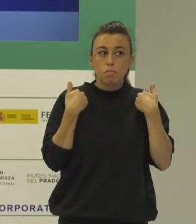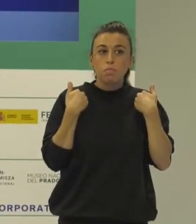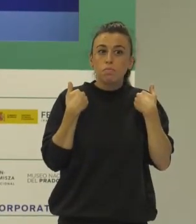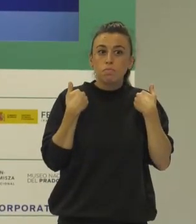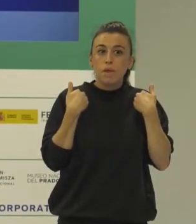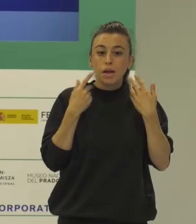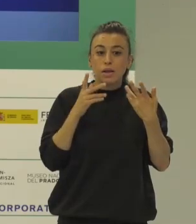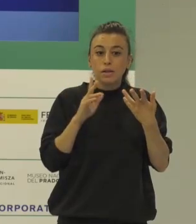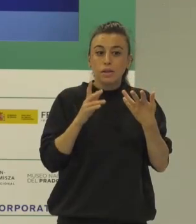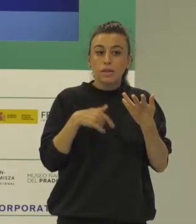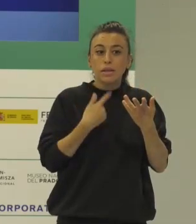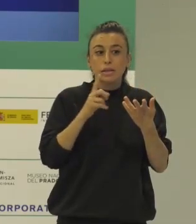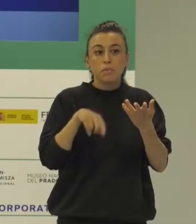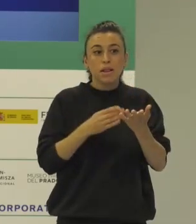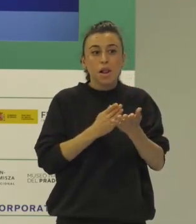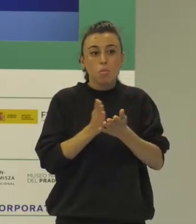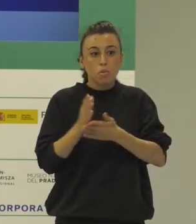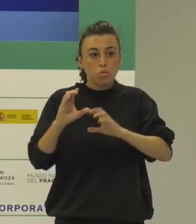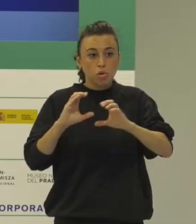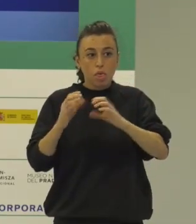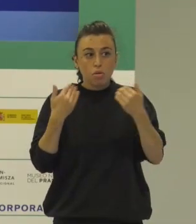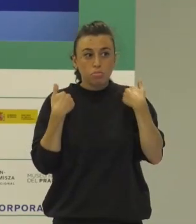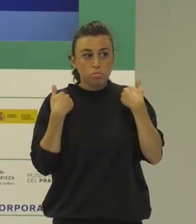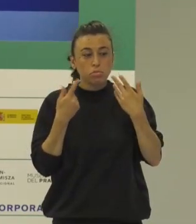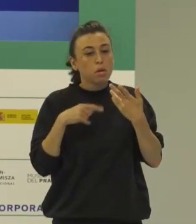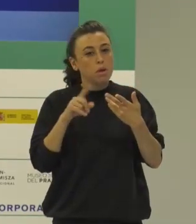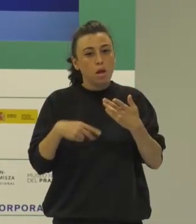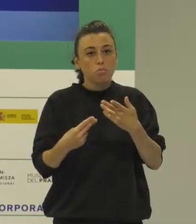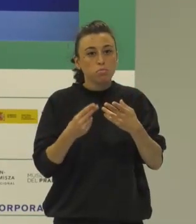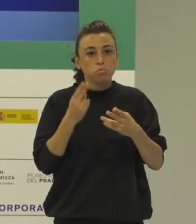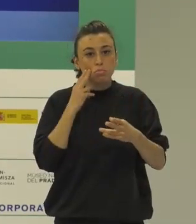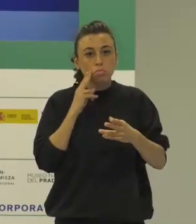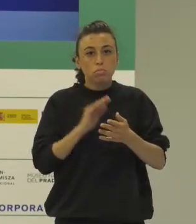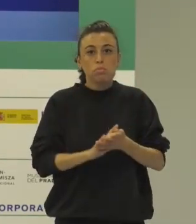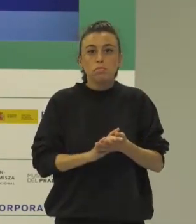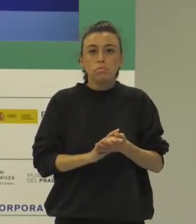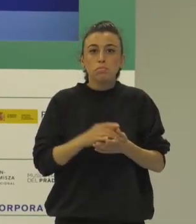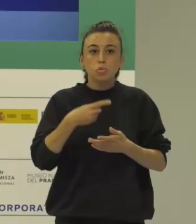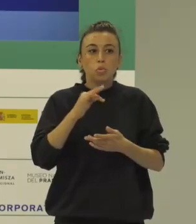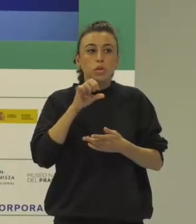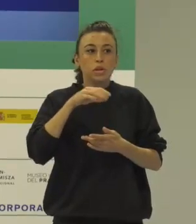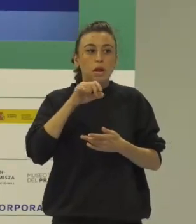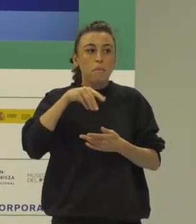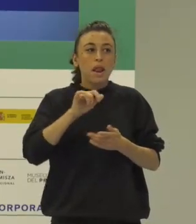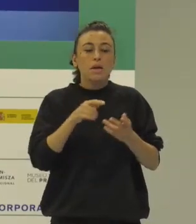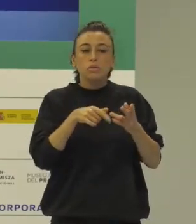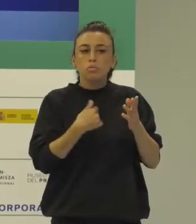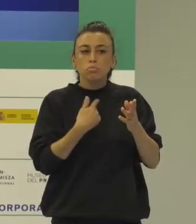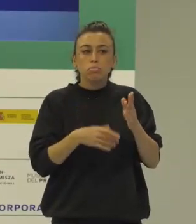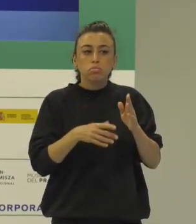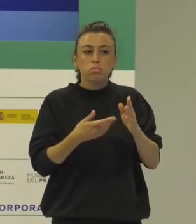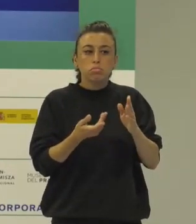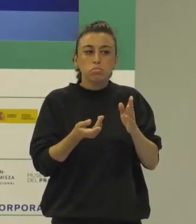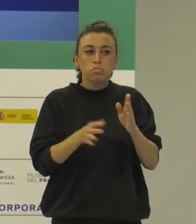amenaza. Kimi, ¿cuánto peligra tu vida trabajando en Guatemala y por qué sigues haciendo periodismo? Pues la verdad,